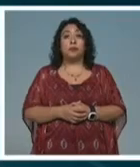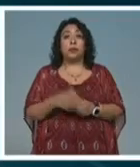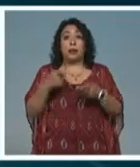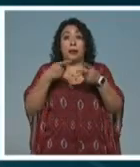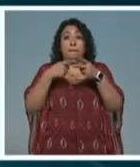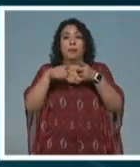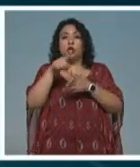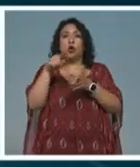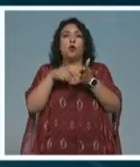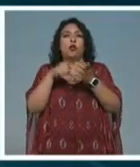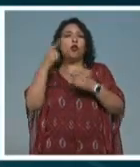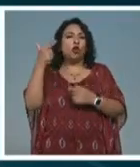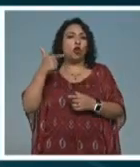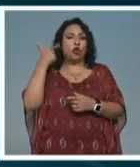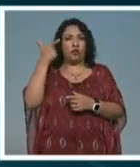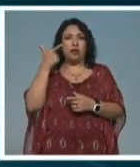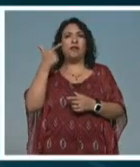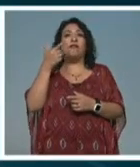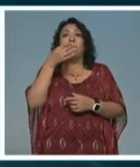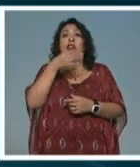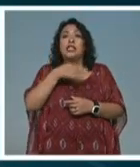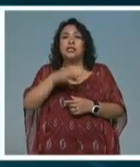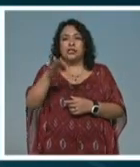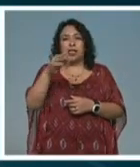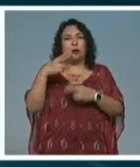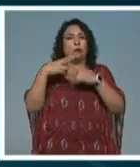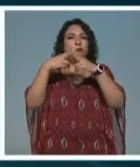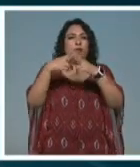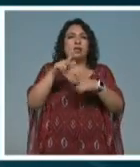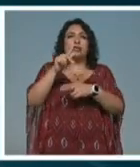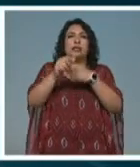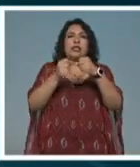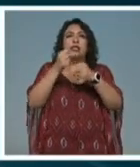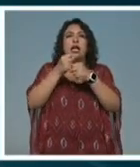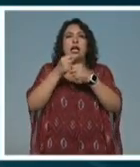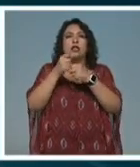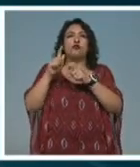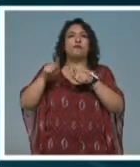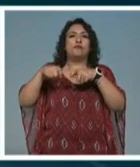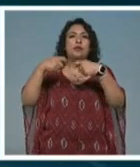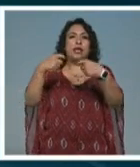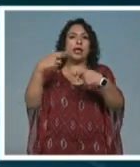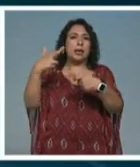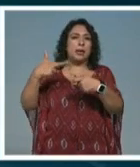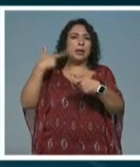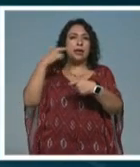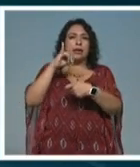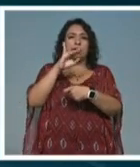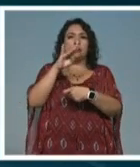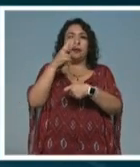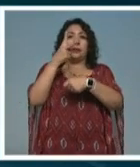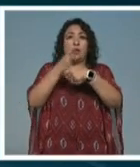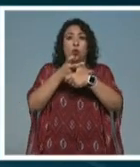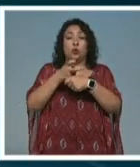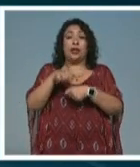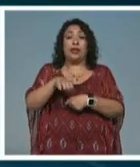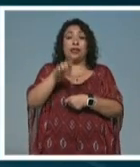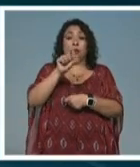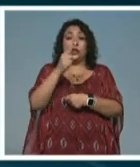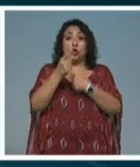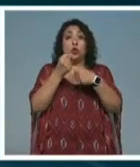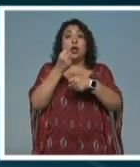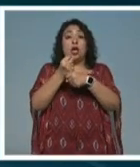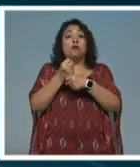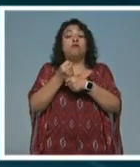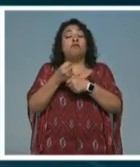Comenzaron en Londres los festejos del Jubileo de Platino para conmemorar los 70 años del reinado de Isabel II. Después de que a los 21 años declarara que